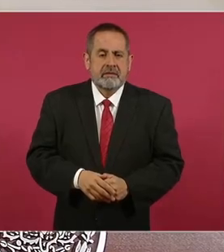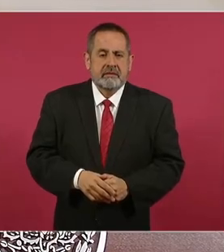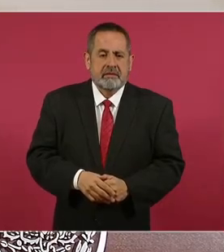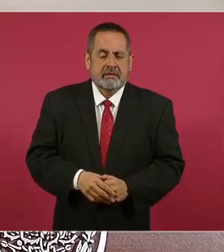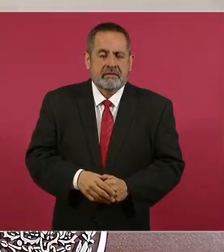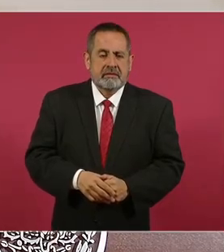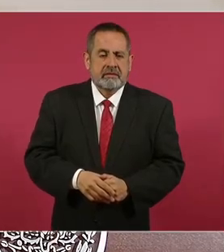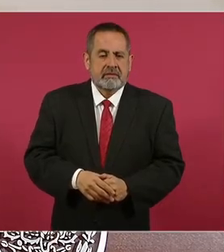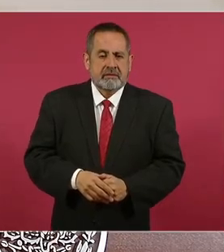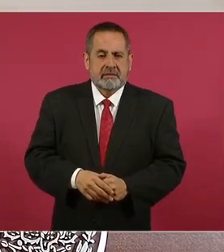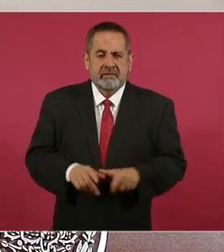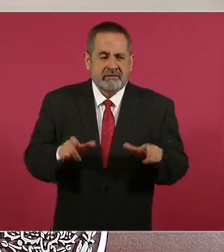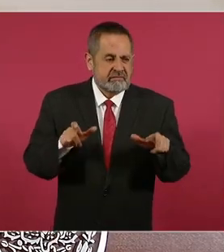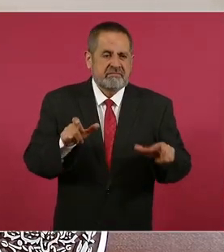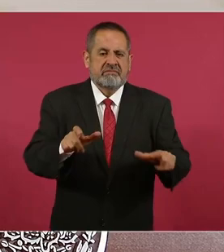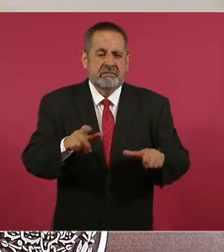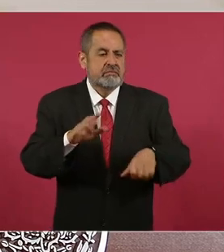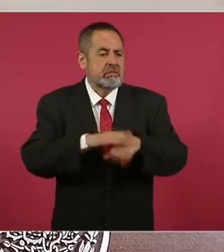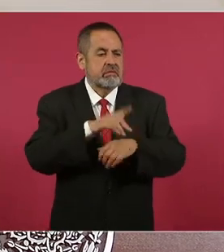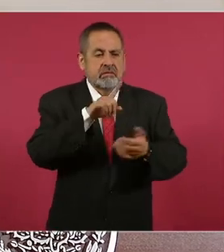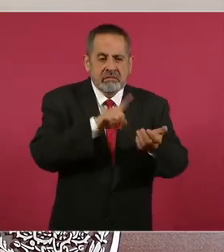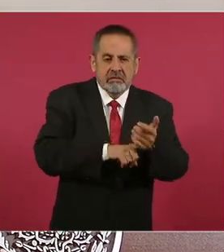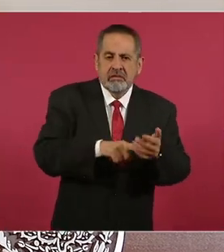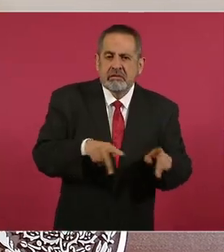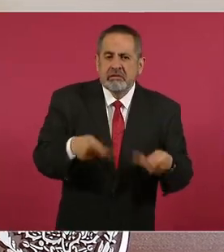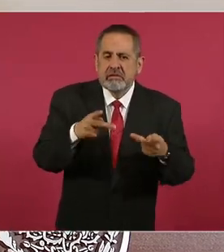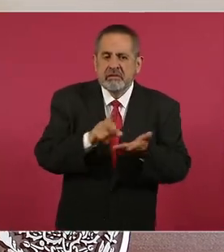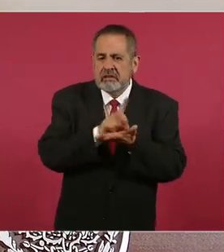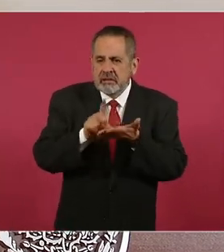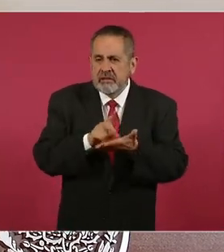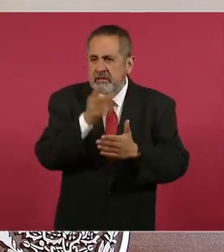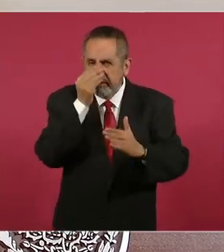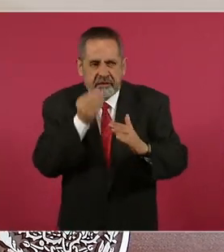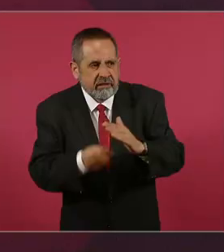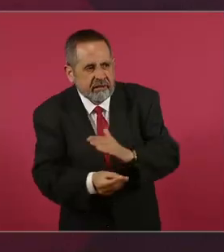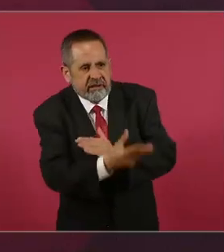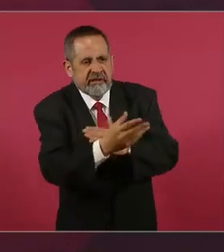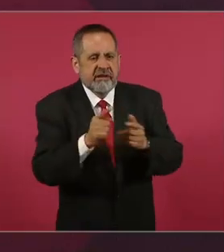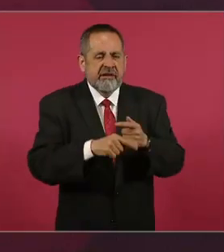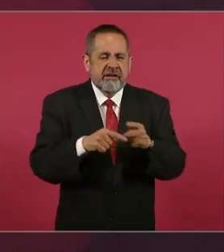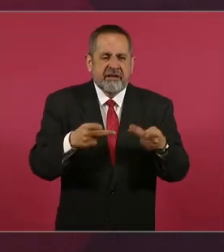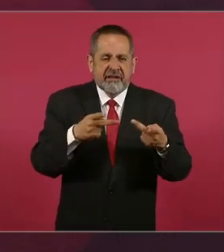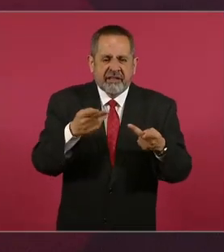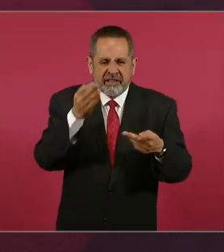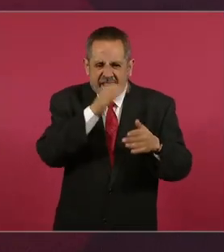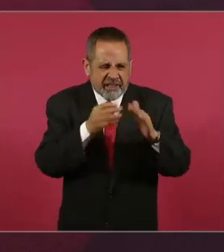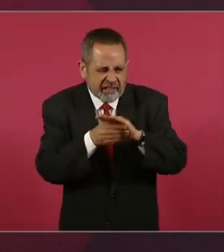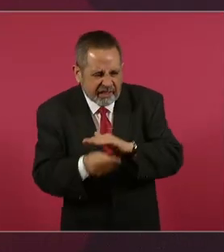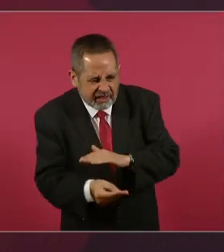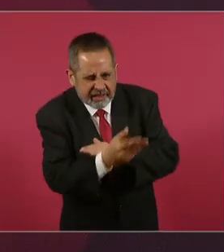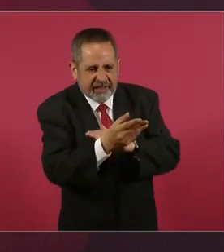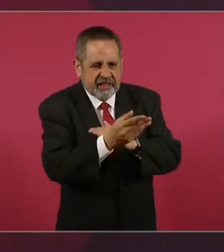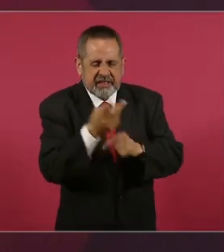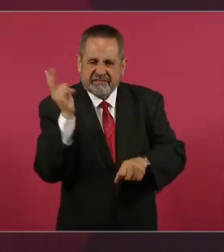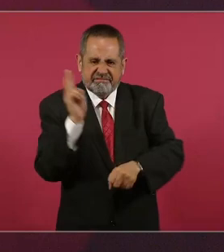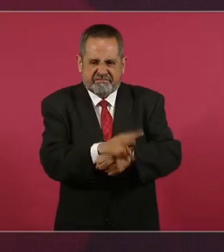impedir el tráfico de drogas y el contrabando en los